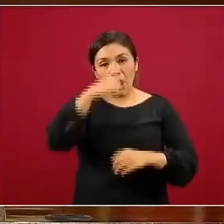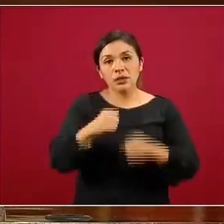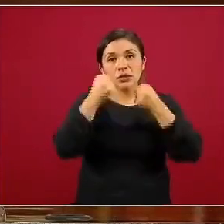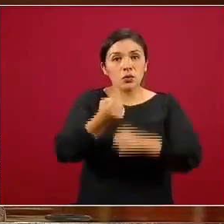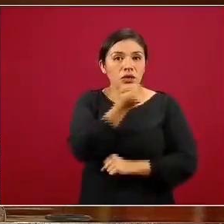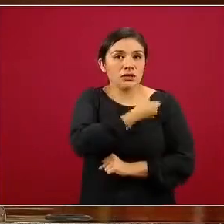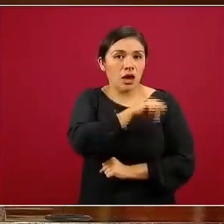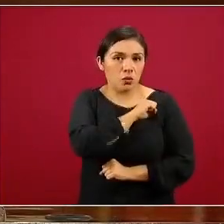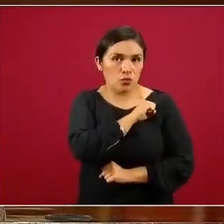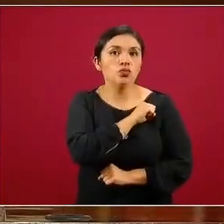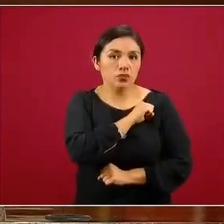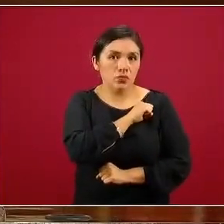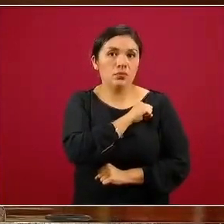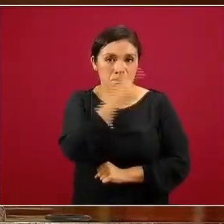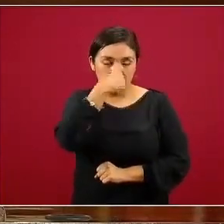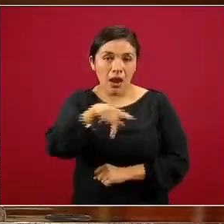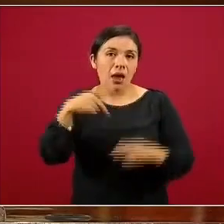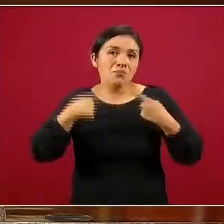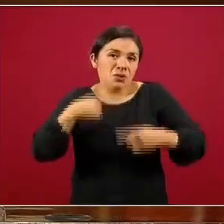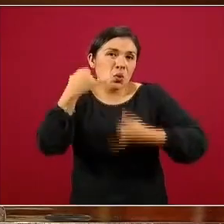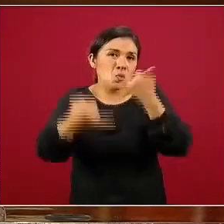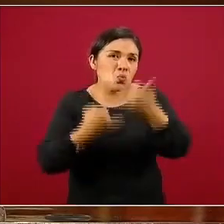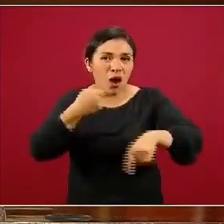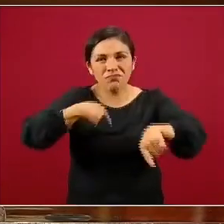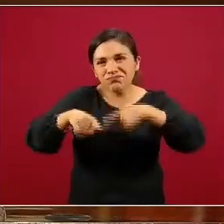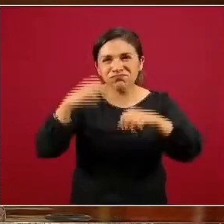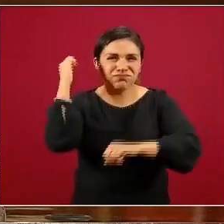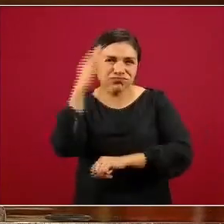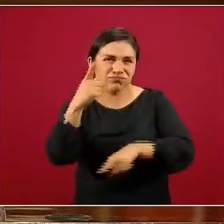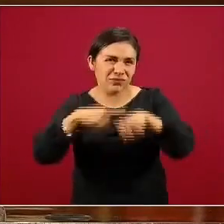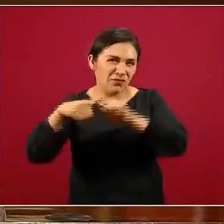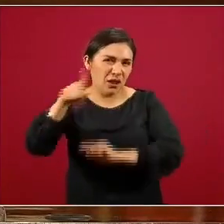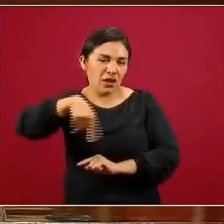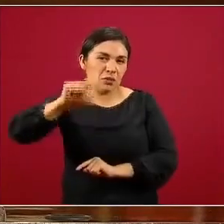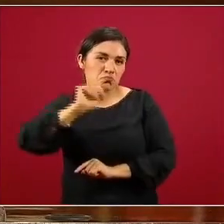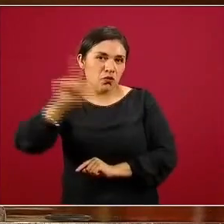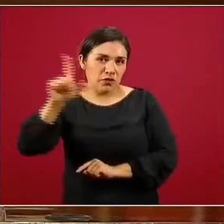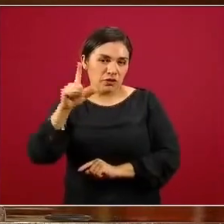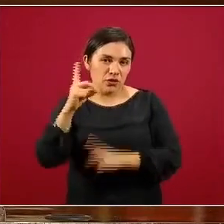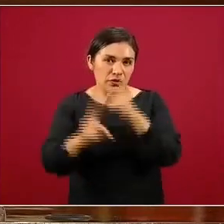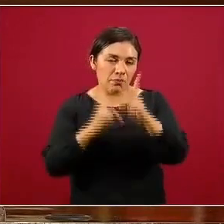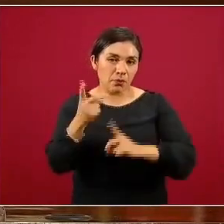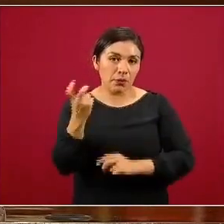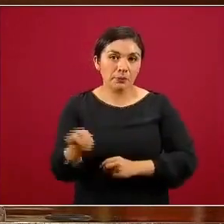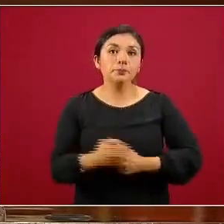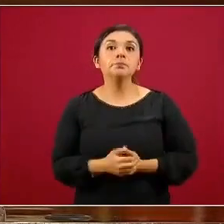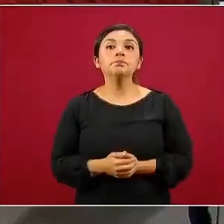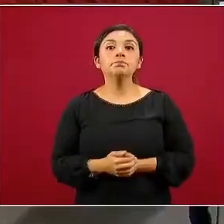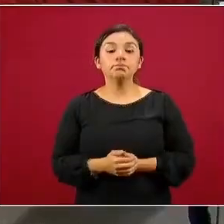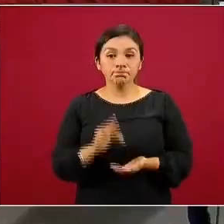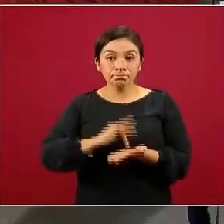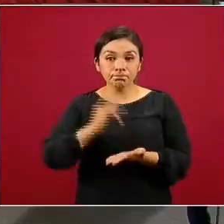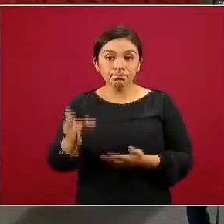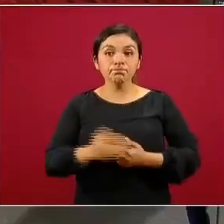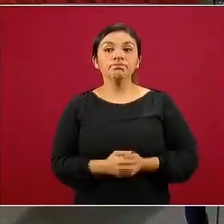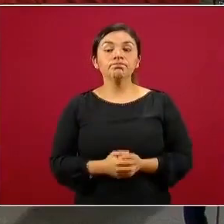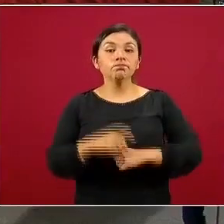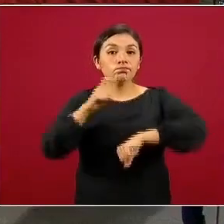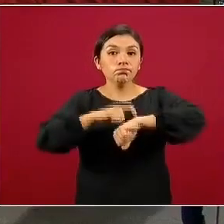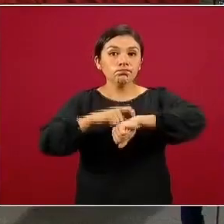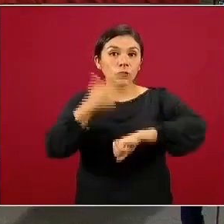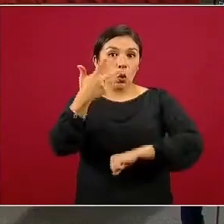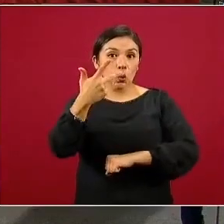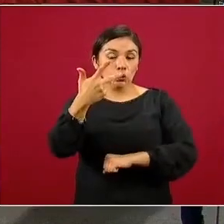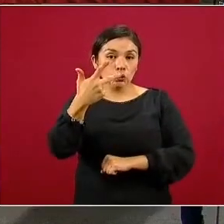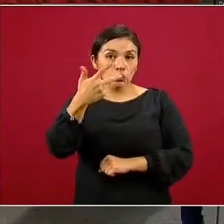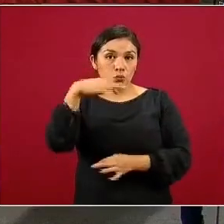seguridad sanitaria para los jugadores profesionales de este deporte también. Muchas gracias. Gracias, doctor. Son las